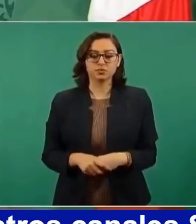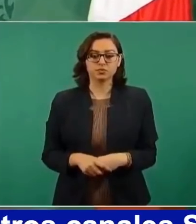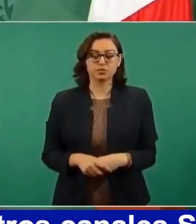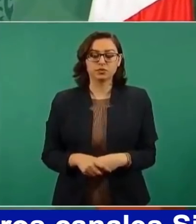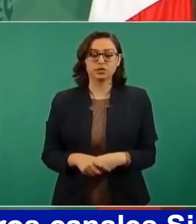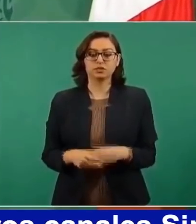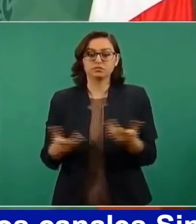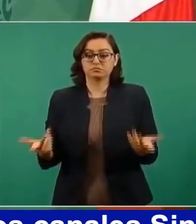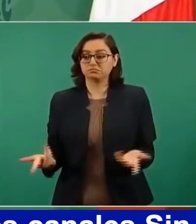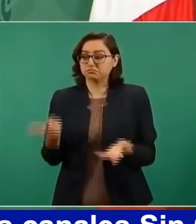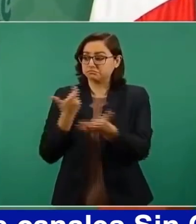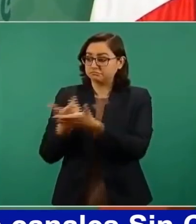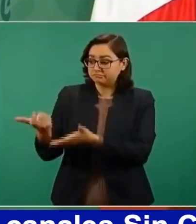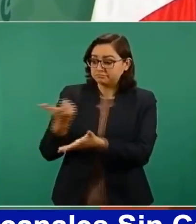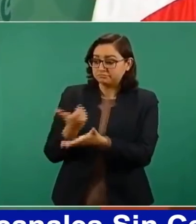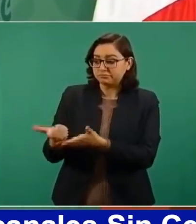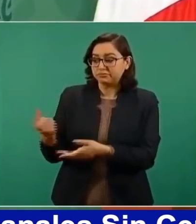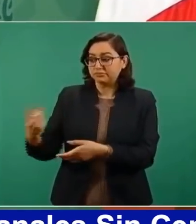tortilla.